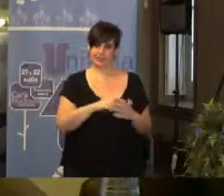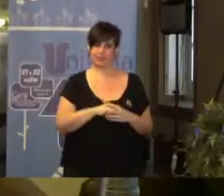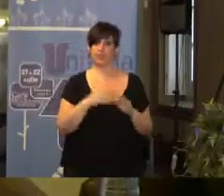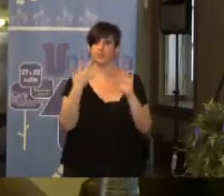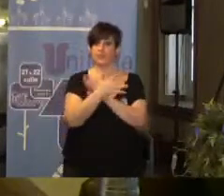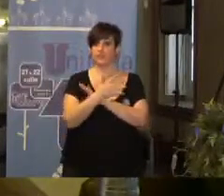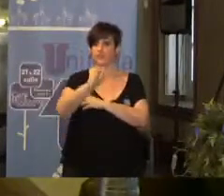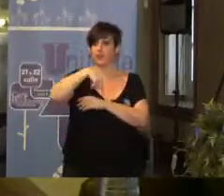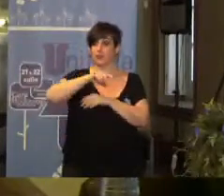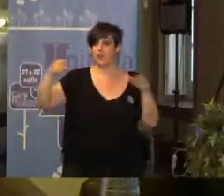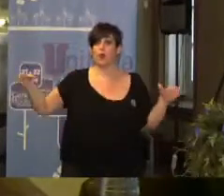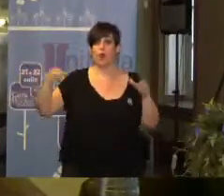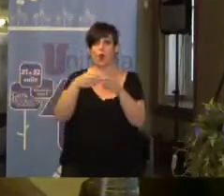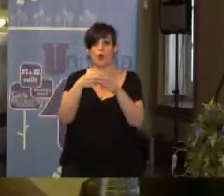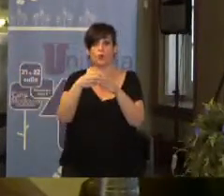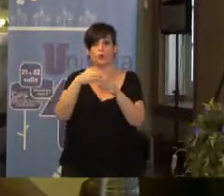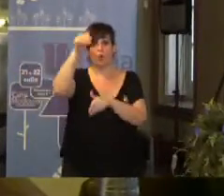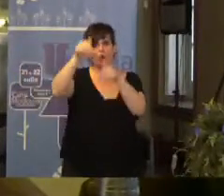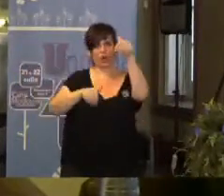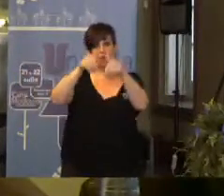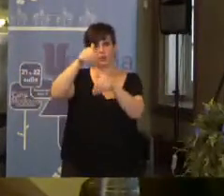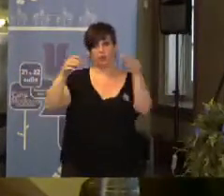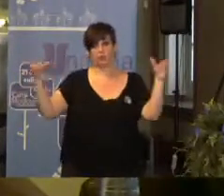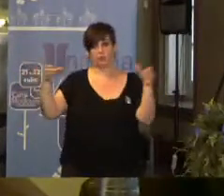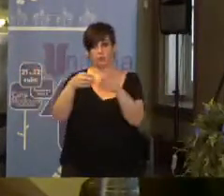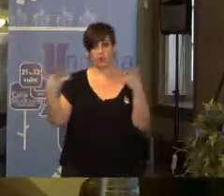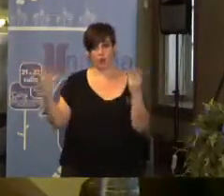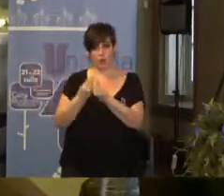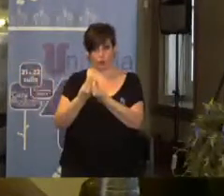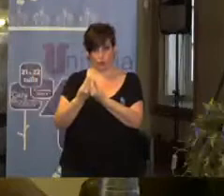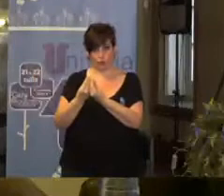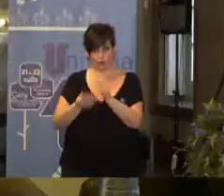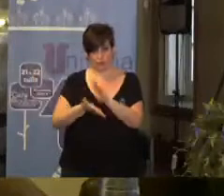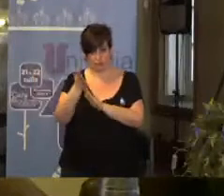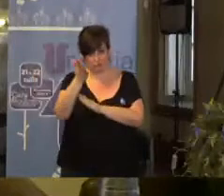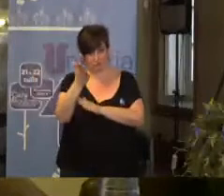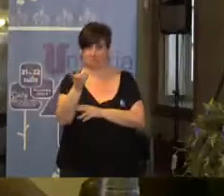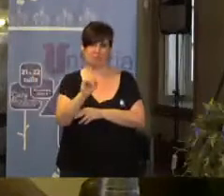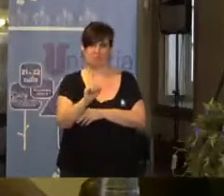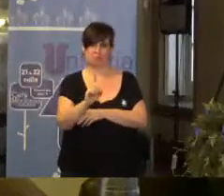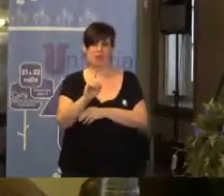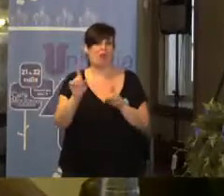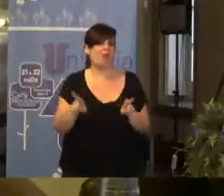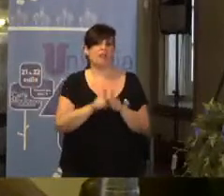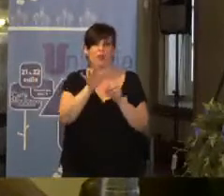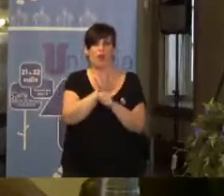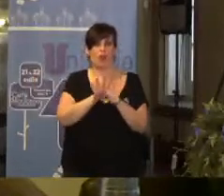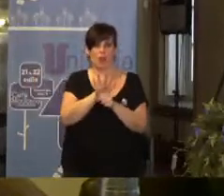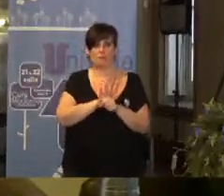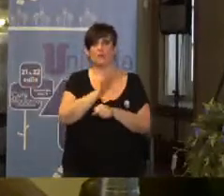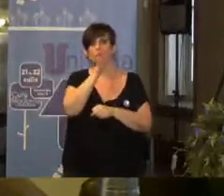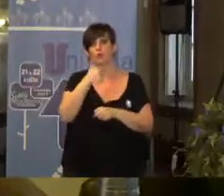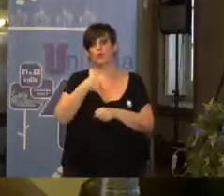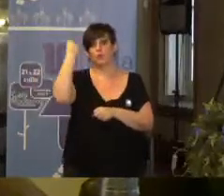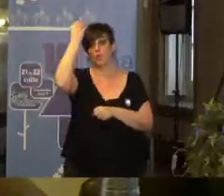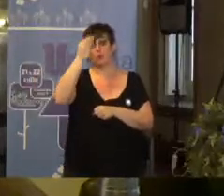presentármonos xuntos a unhas eleccións eleitorais. Sexan do ámbito que sexan. Creo que é un camiño andado